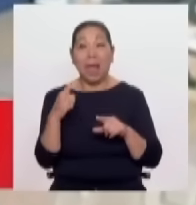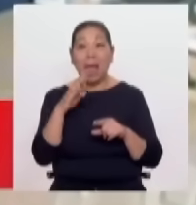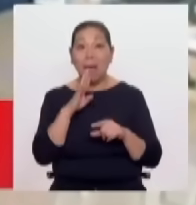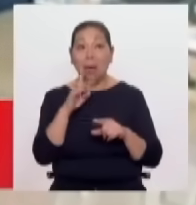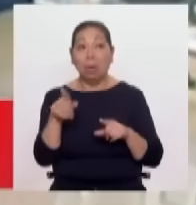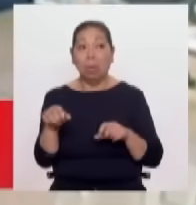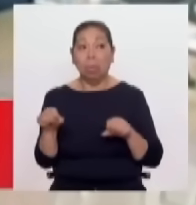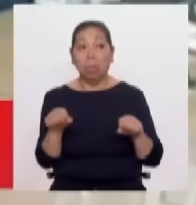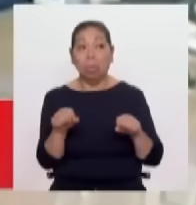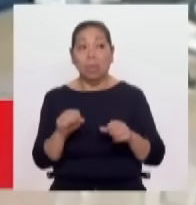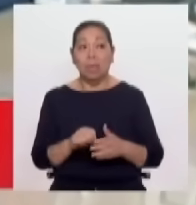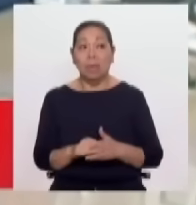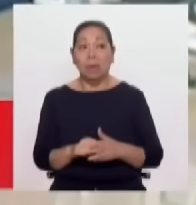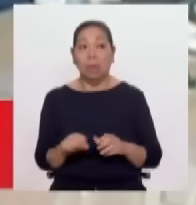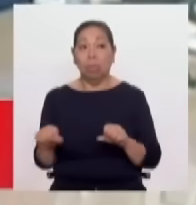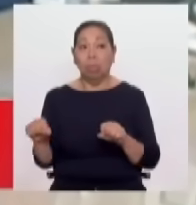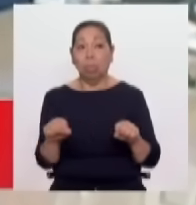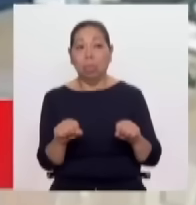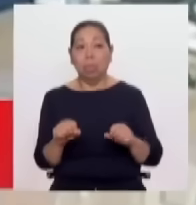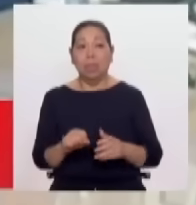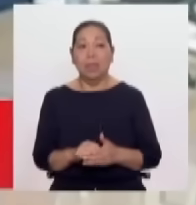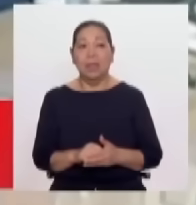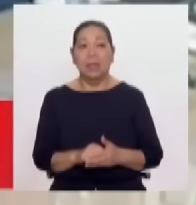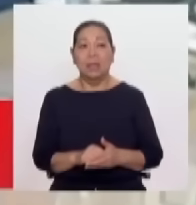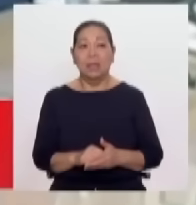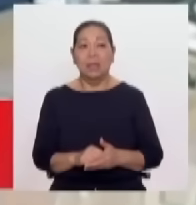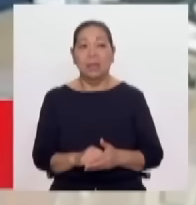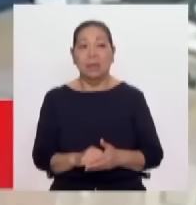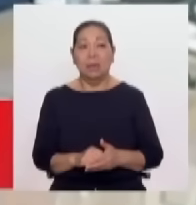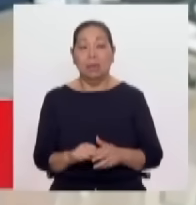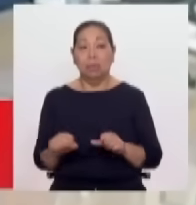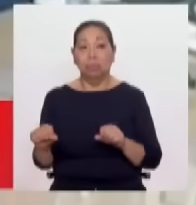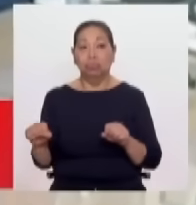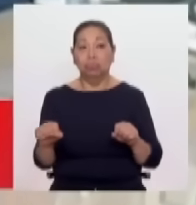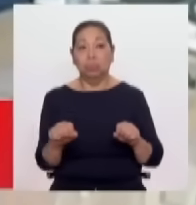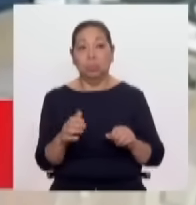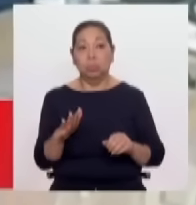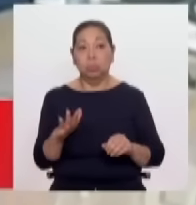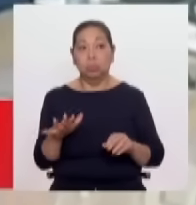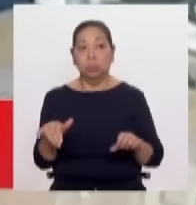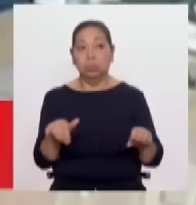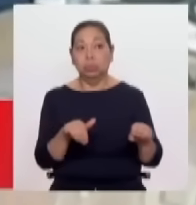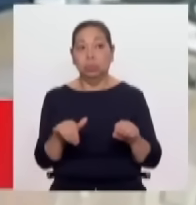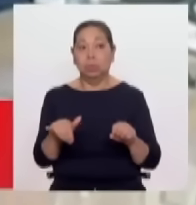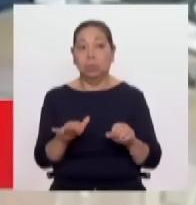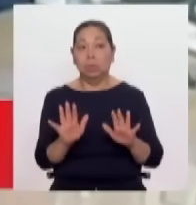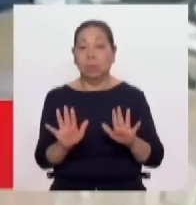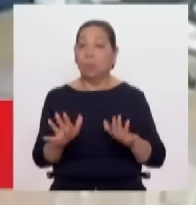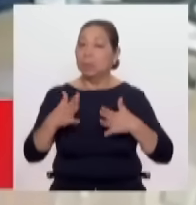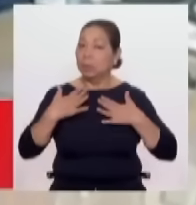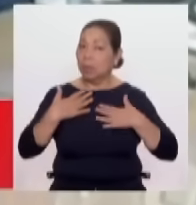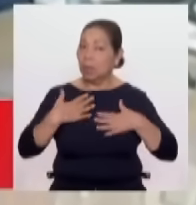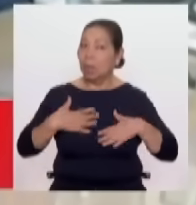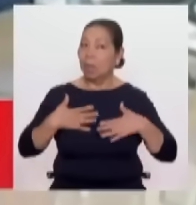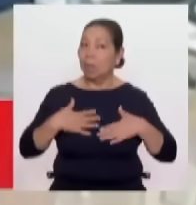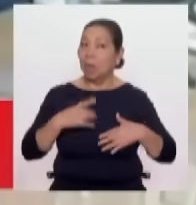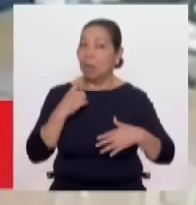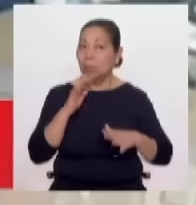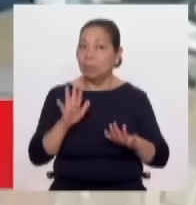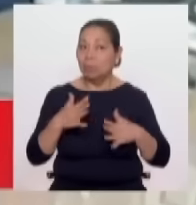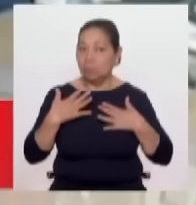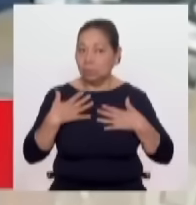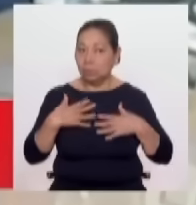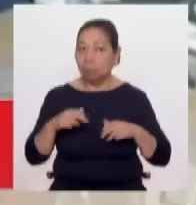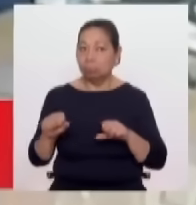momento. No, movimiento sísmico. Regularcito, regularcito. Les pedimos que guarden calma. Nosotros